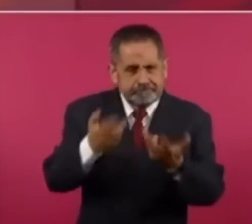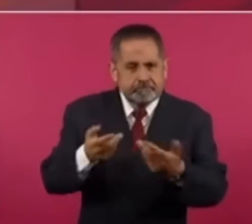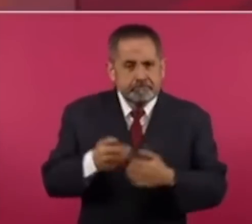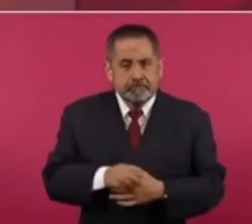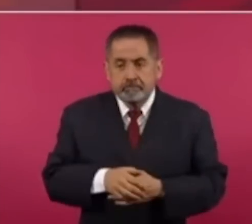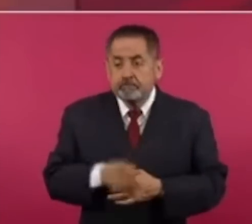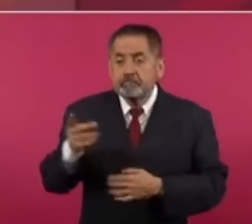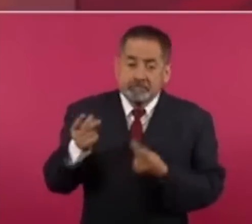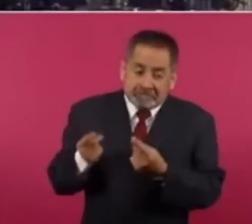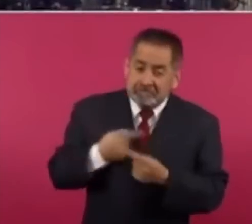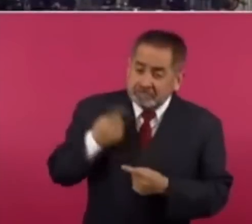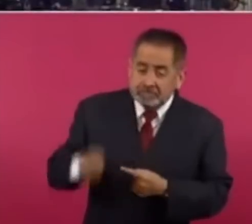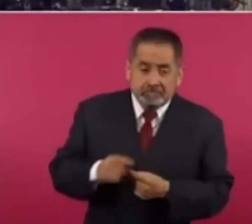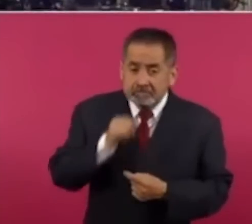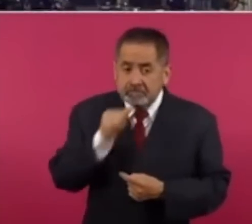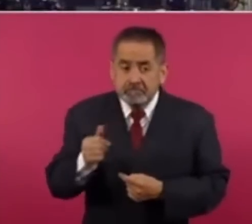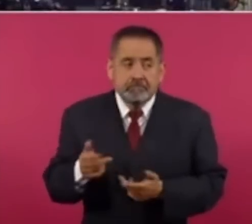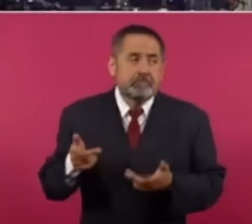Pero si no se hace así,